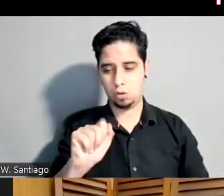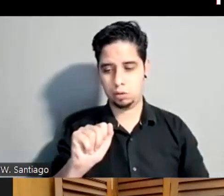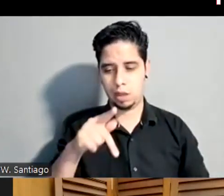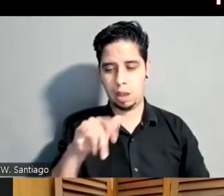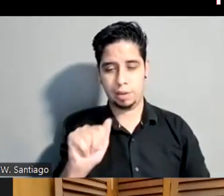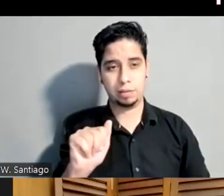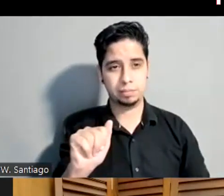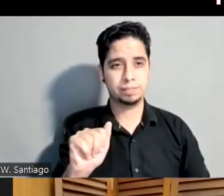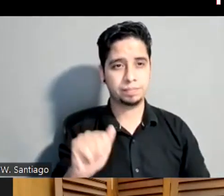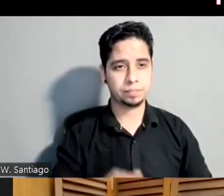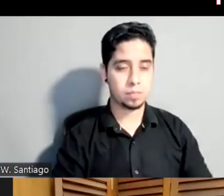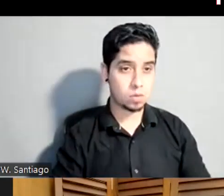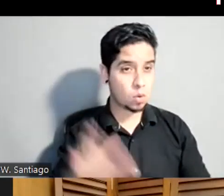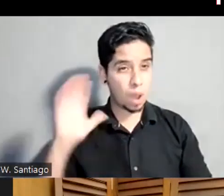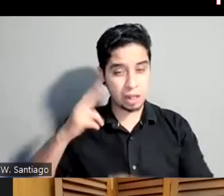llamaba antes.